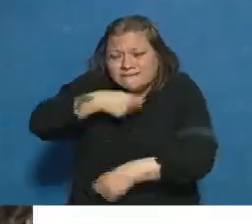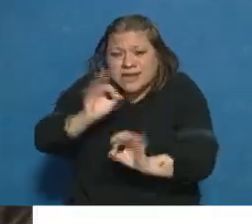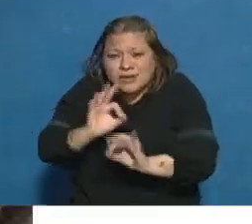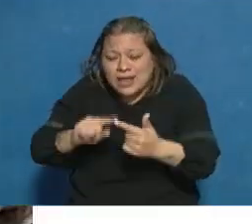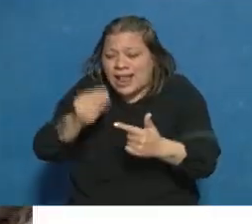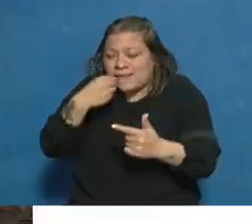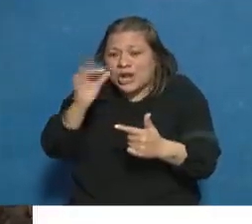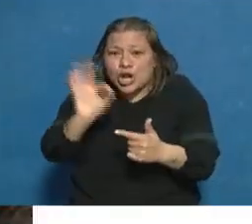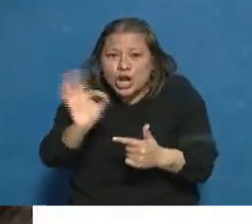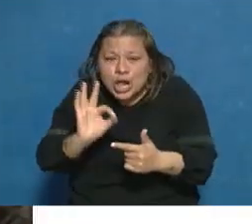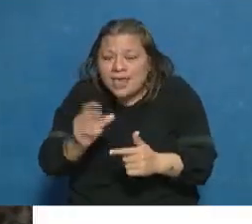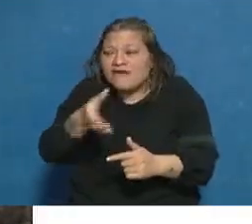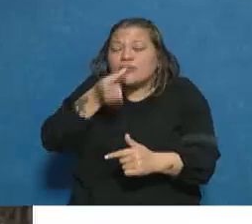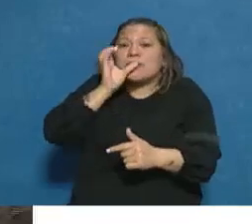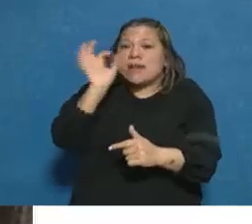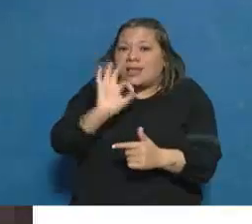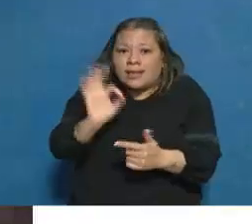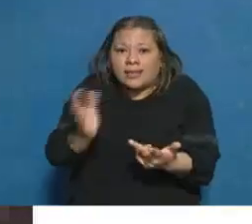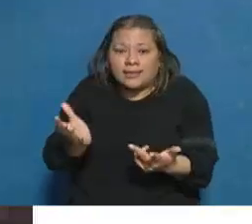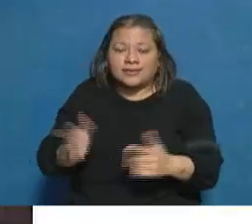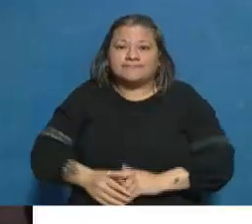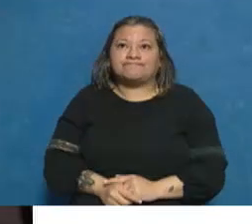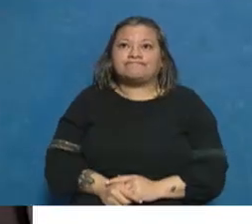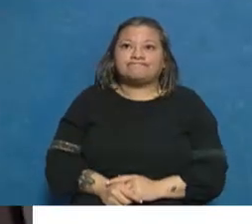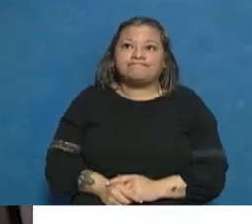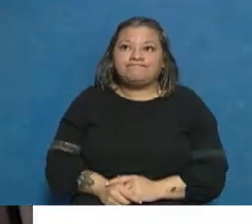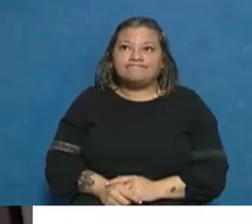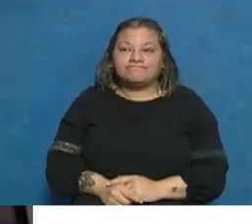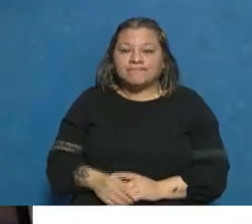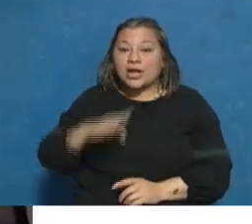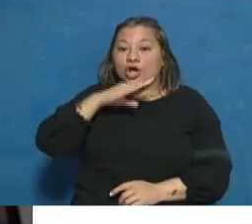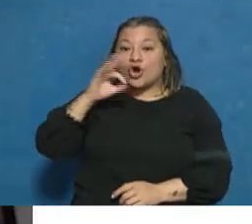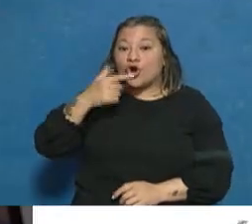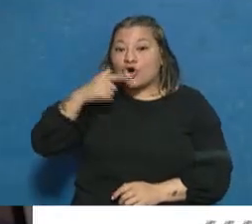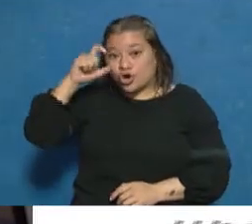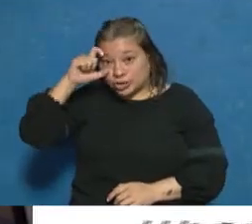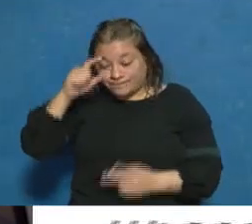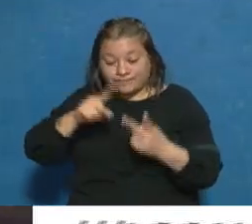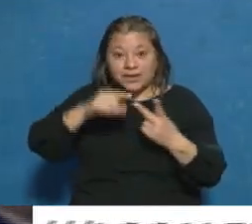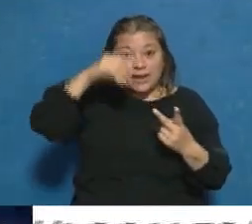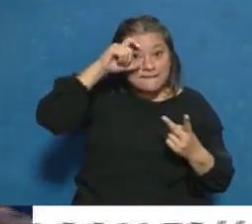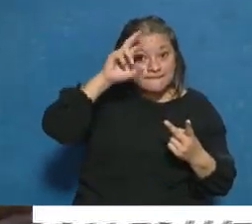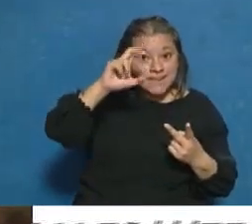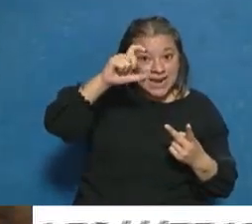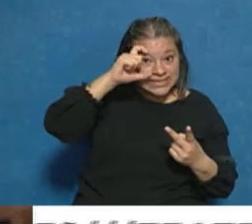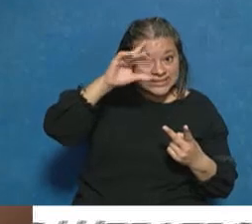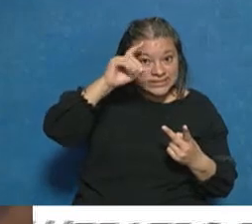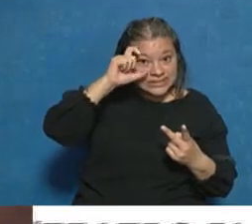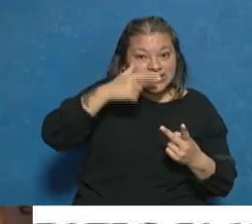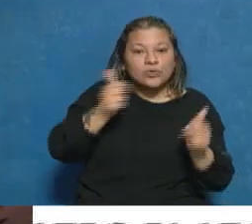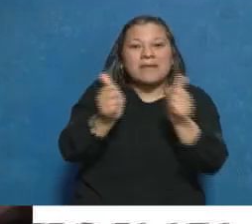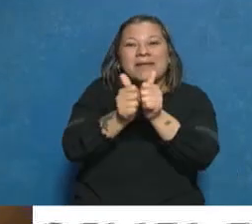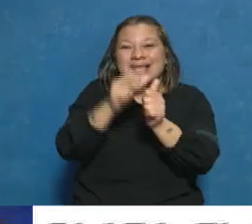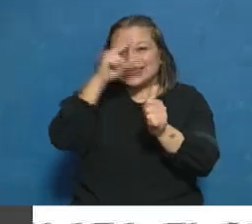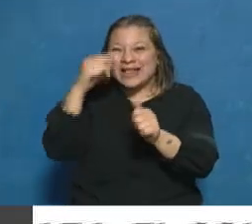alimentos y sin pedir una odisea asegura jose alberto y mercedes una pareja de chilenos que venía a mendoza a ver a su